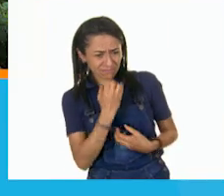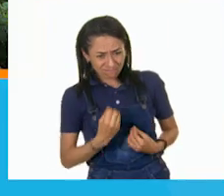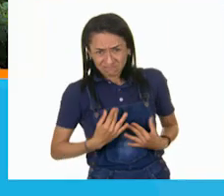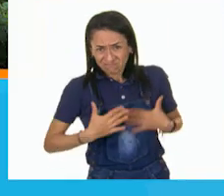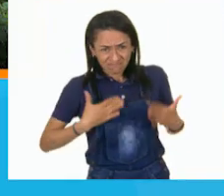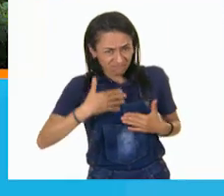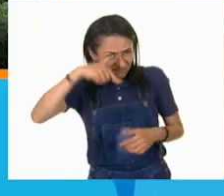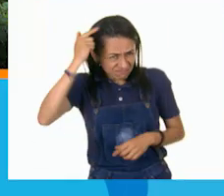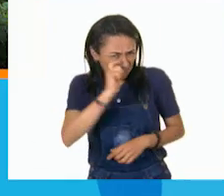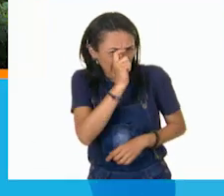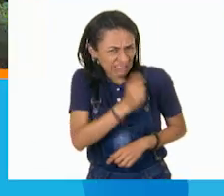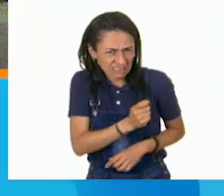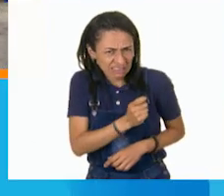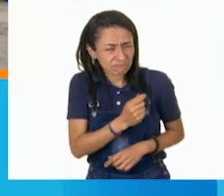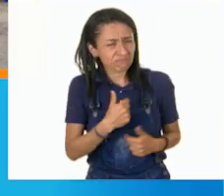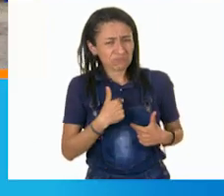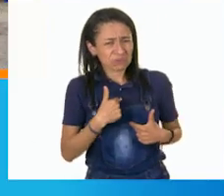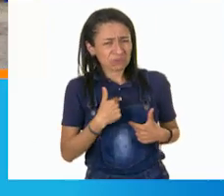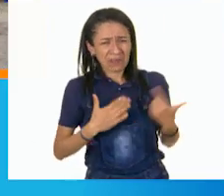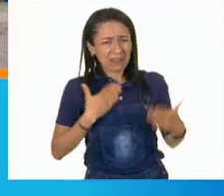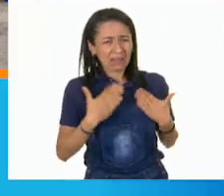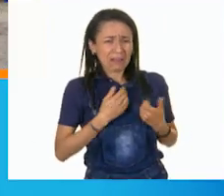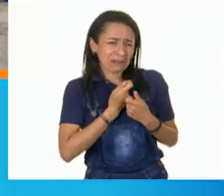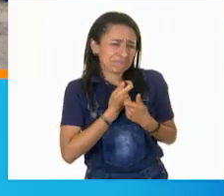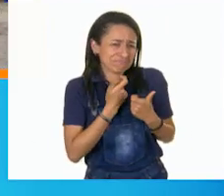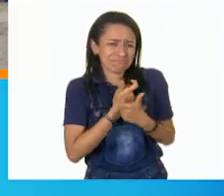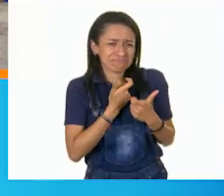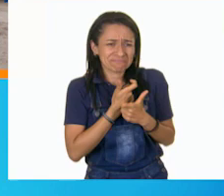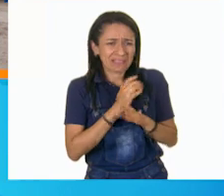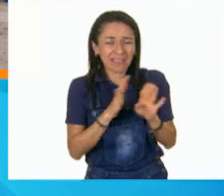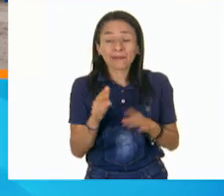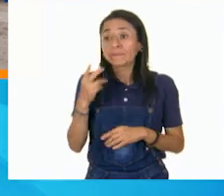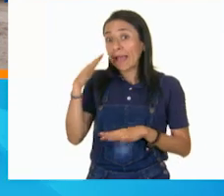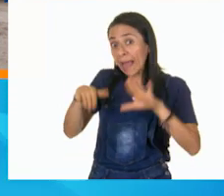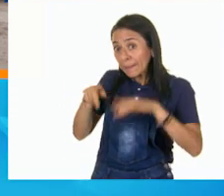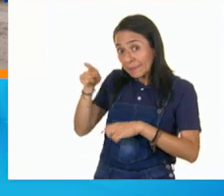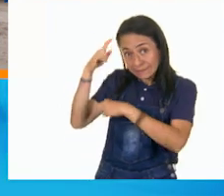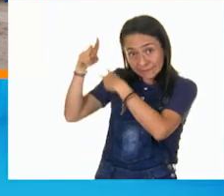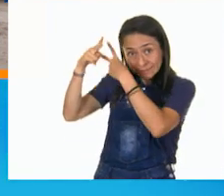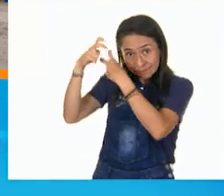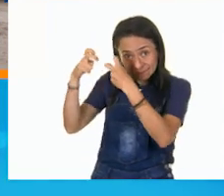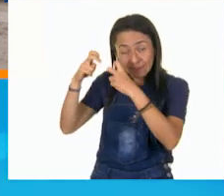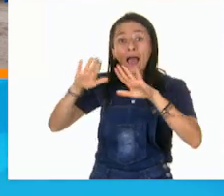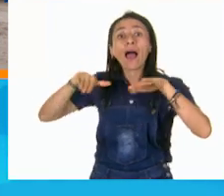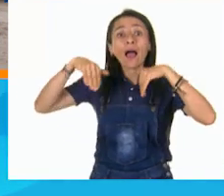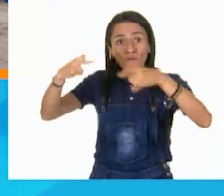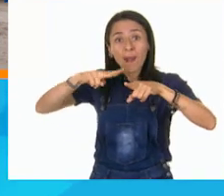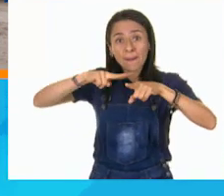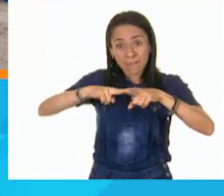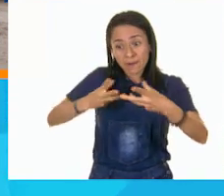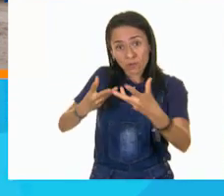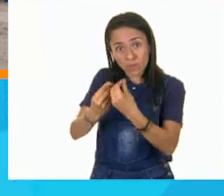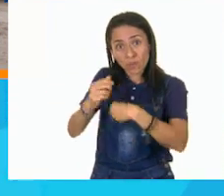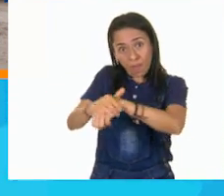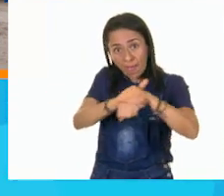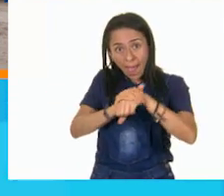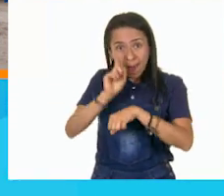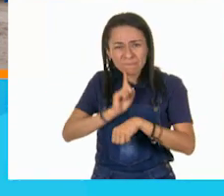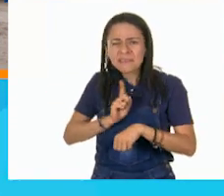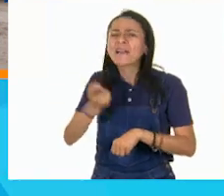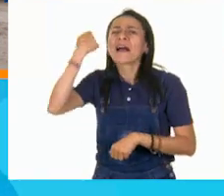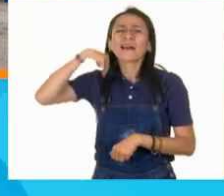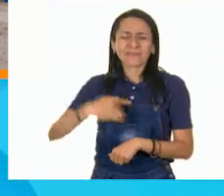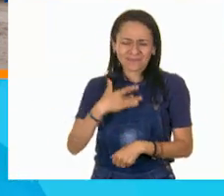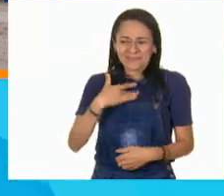siento alegre y me río. A veces, cuando Cecilia está en el parque con sus amigas, siente alegría. Pero es